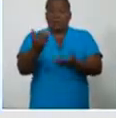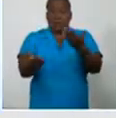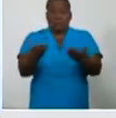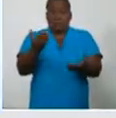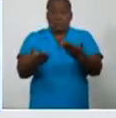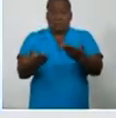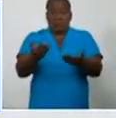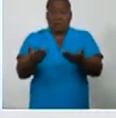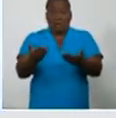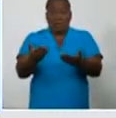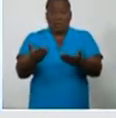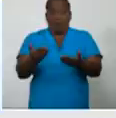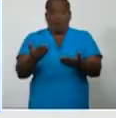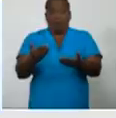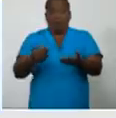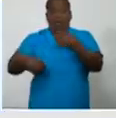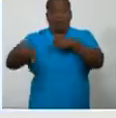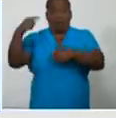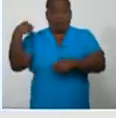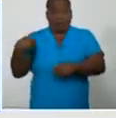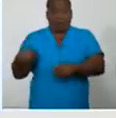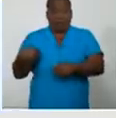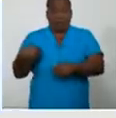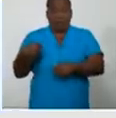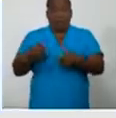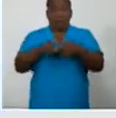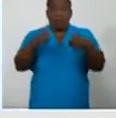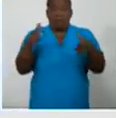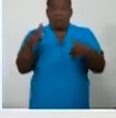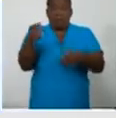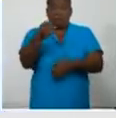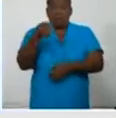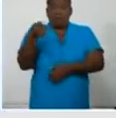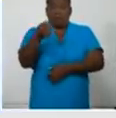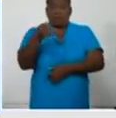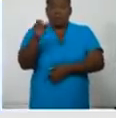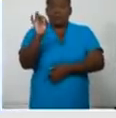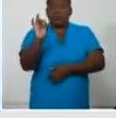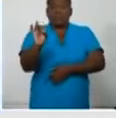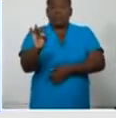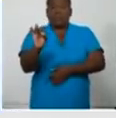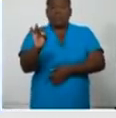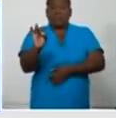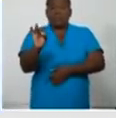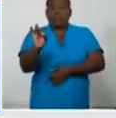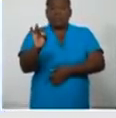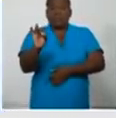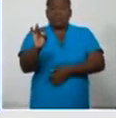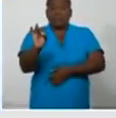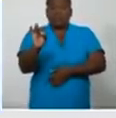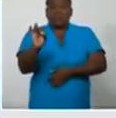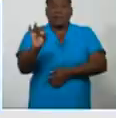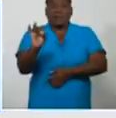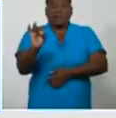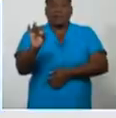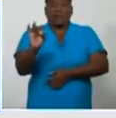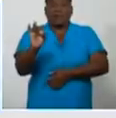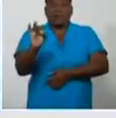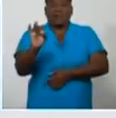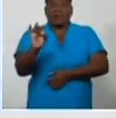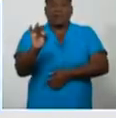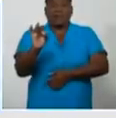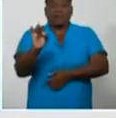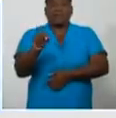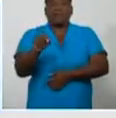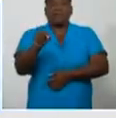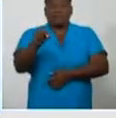anterior. El mayor número en el municipio de Artemisa, 7, San Antonio 4, San Antonio de